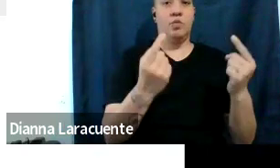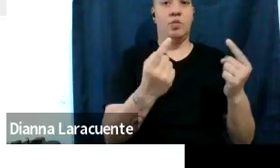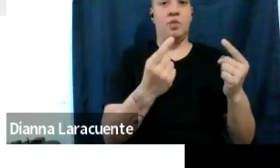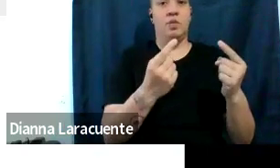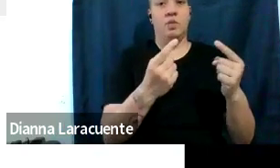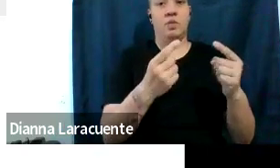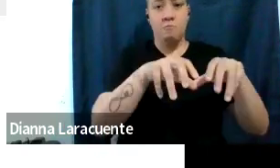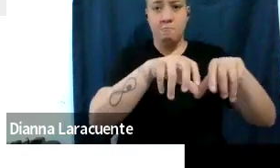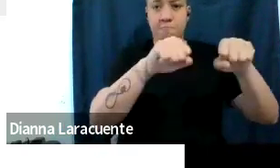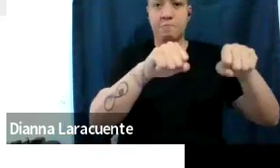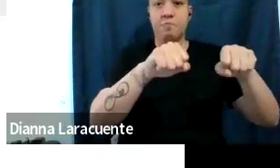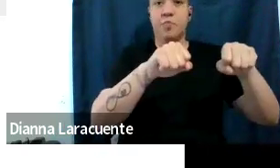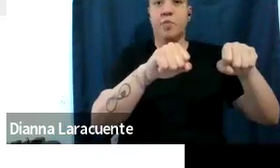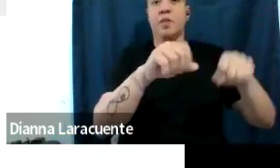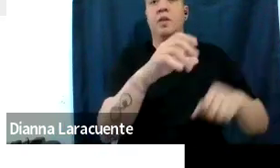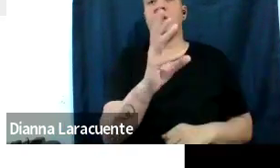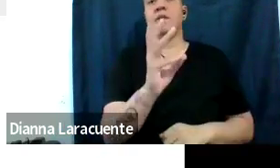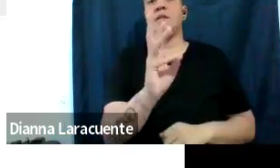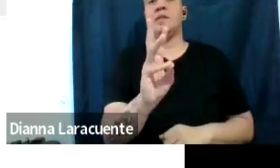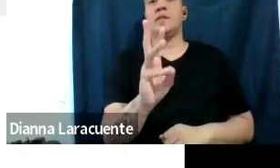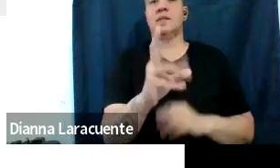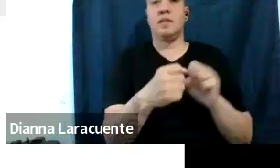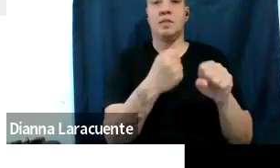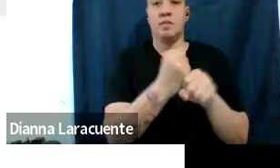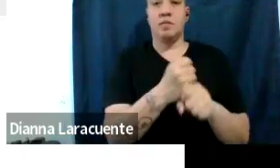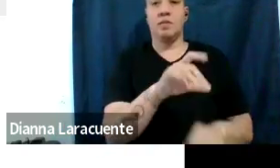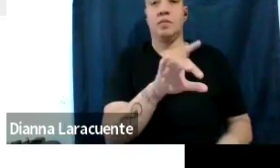a durar 16 años, desde el